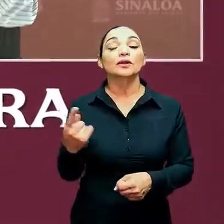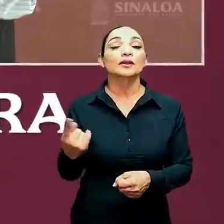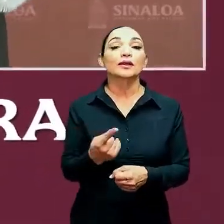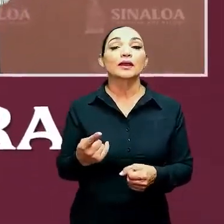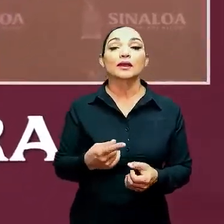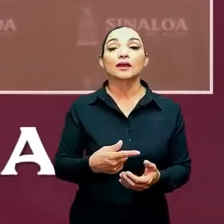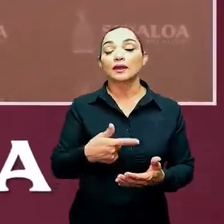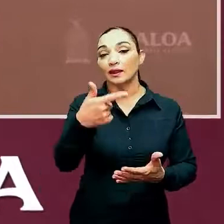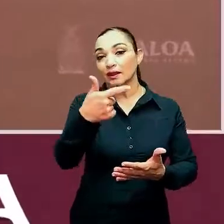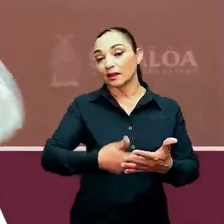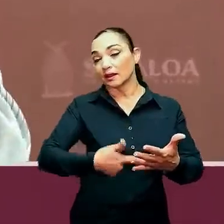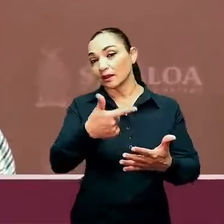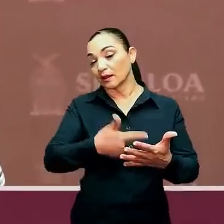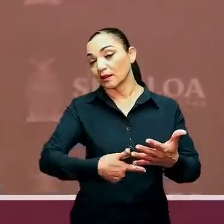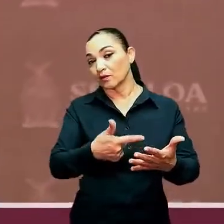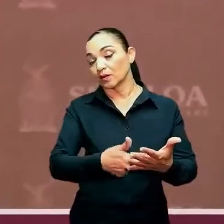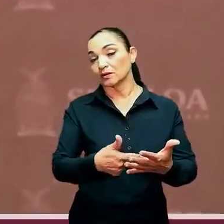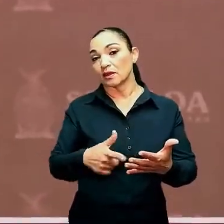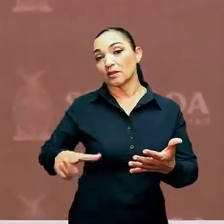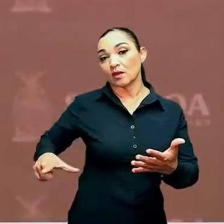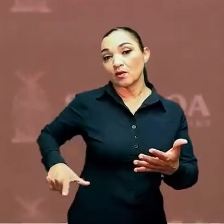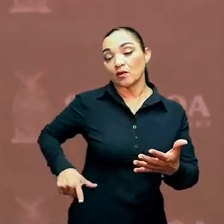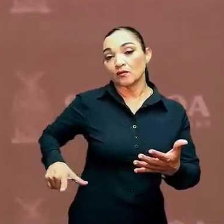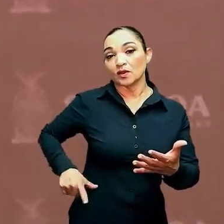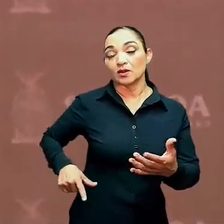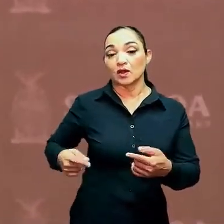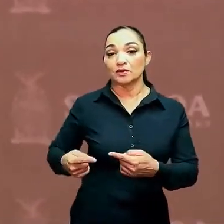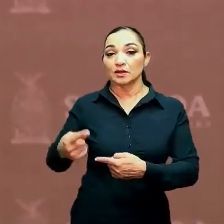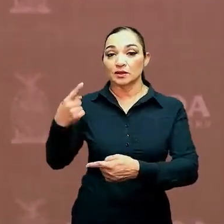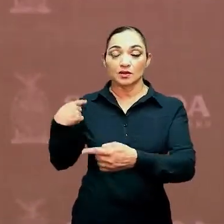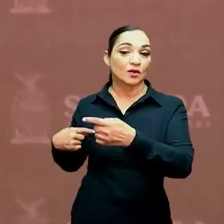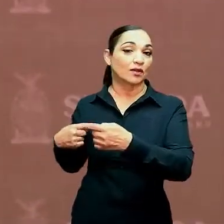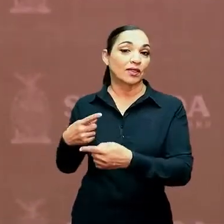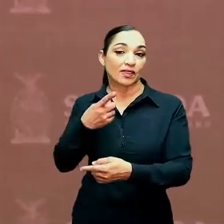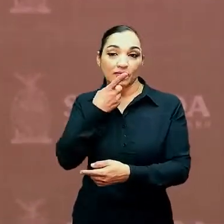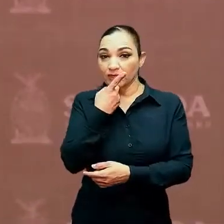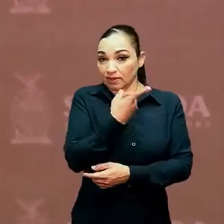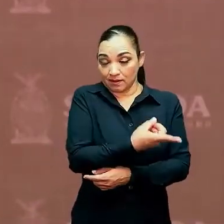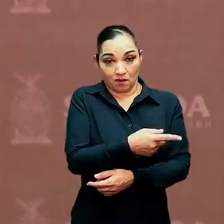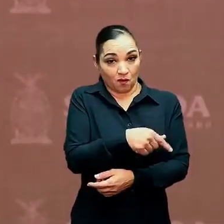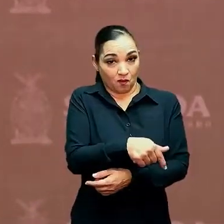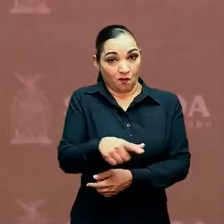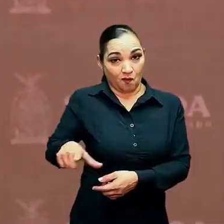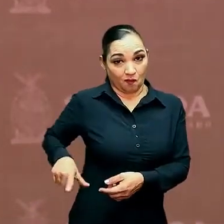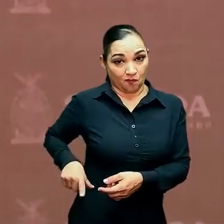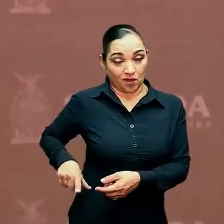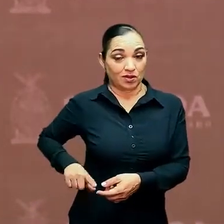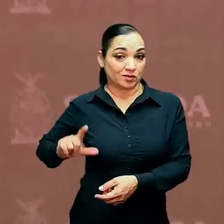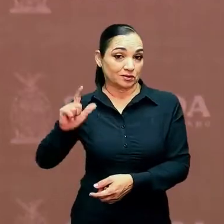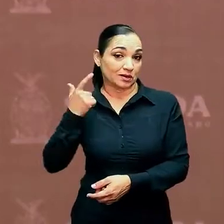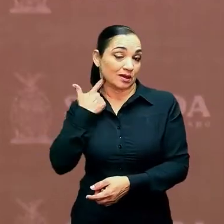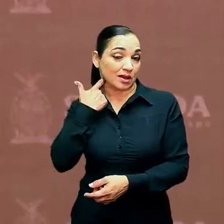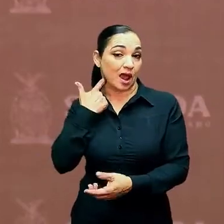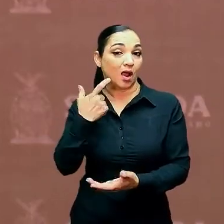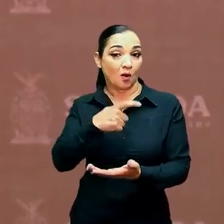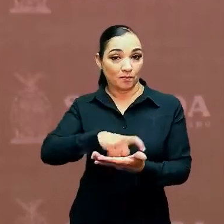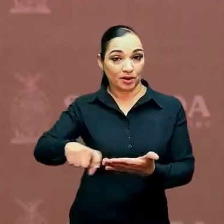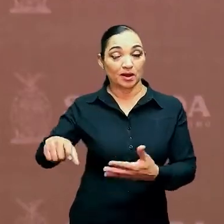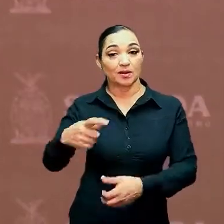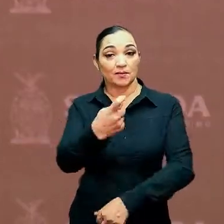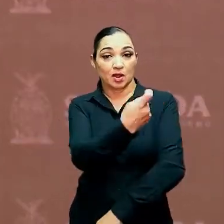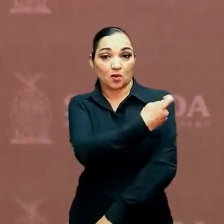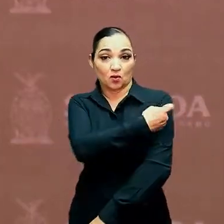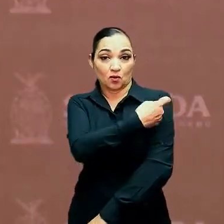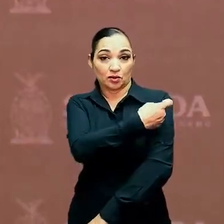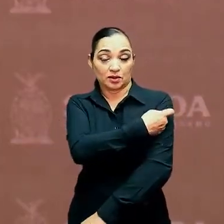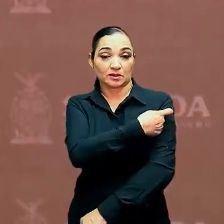y la rendición de cuentas del gobierno anterior. Dijo que iba a comprar vacunas, que para eso era eso, 20 millones que iban a hacer una